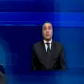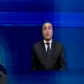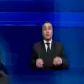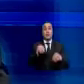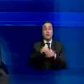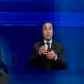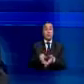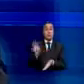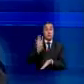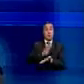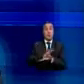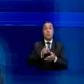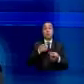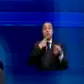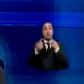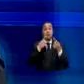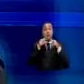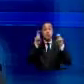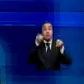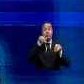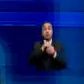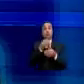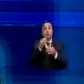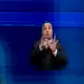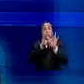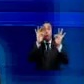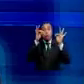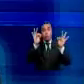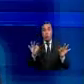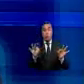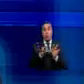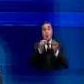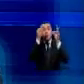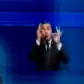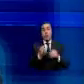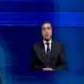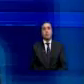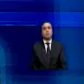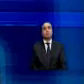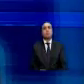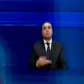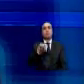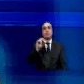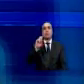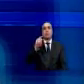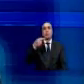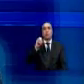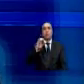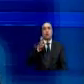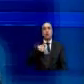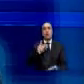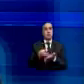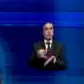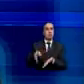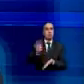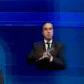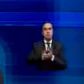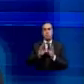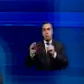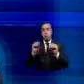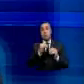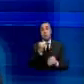Y el Pleno de la Asamblea Nacional discute el contenido de la proforma presupuestaria. Cristian Hidalgo está en el Parlamento y nos cuenta además